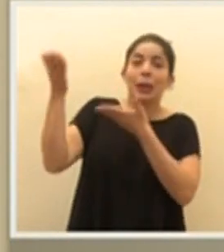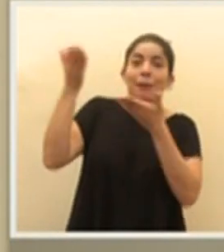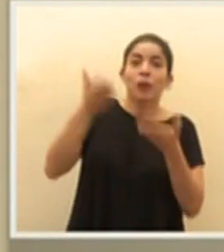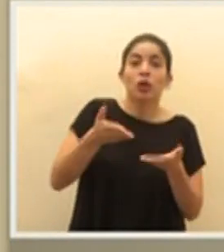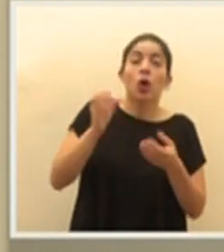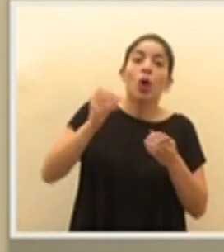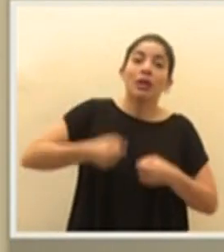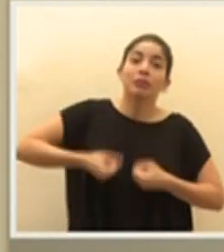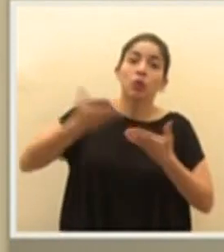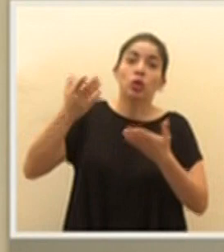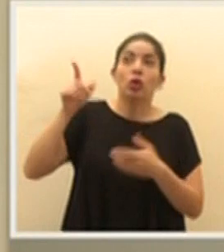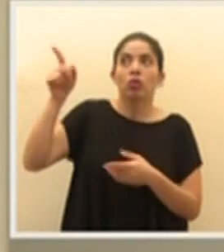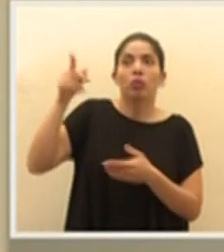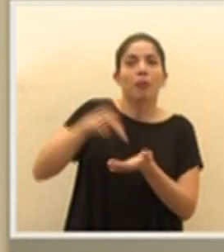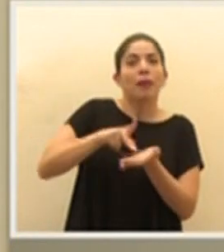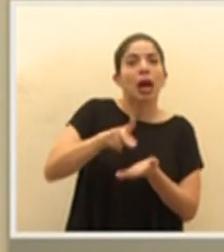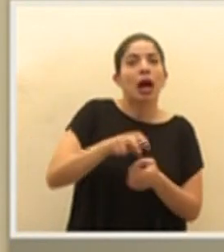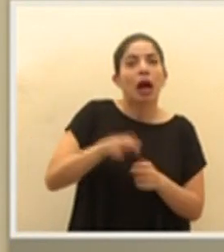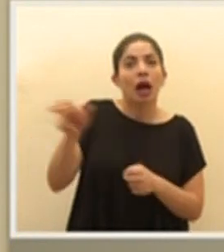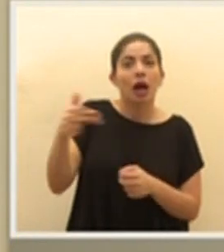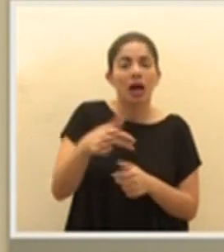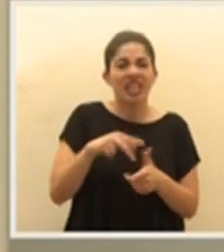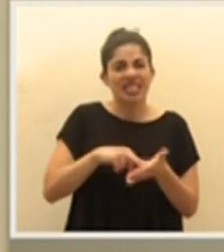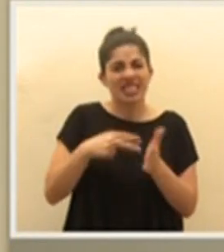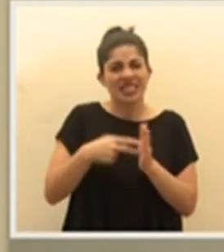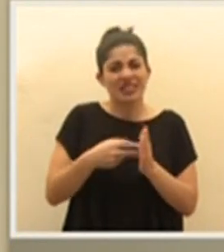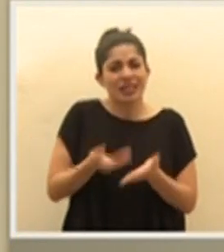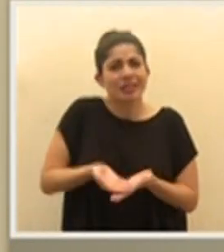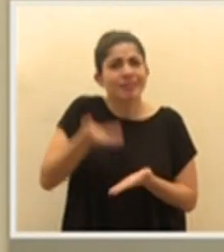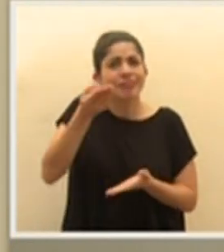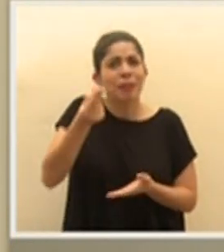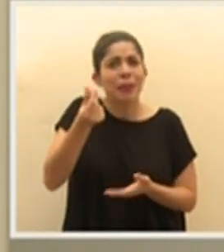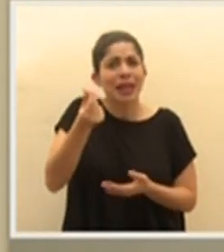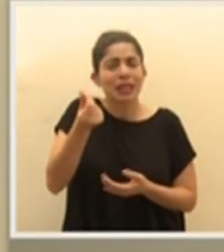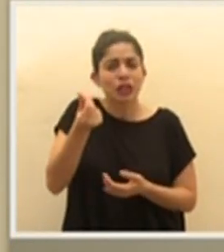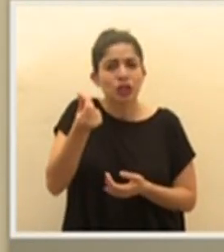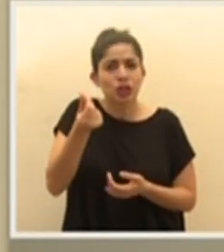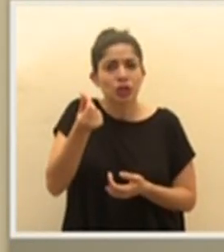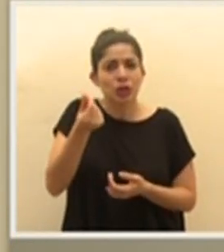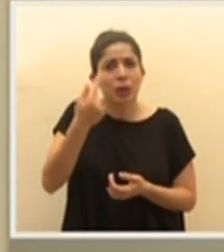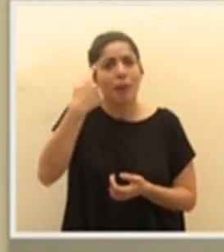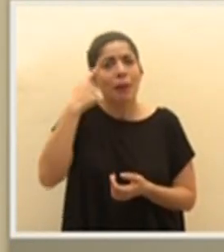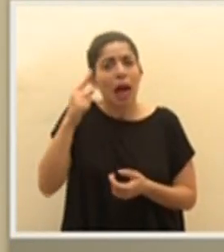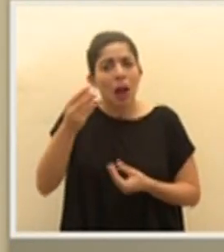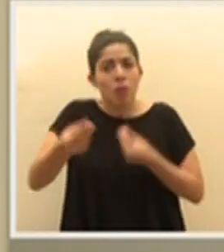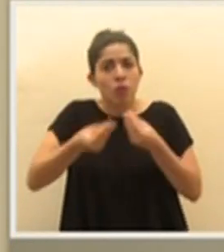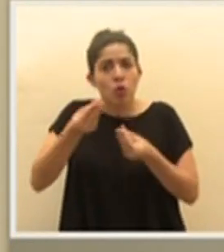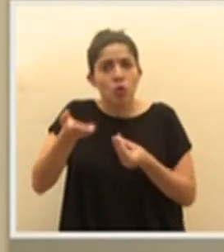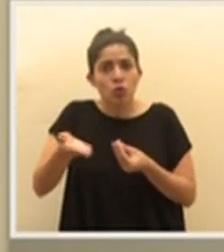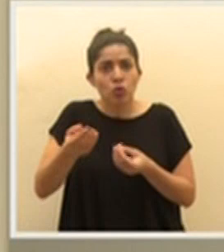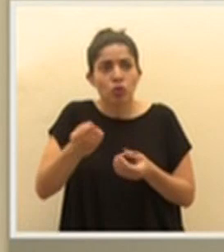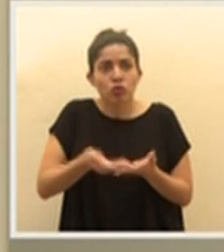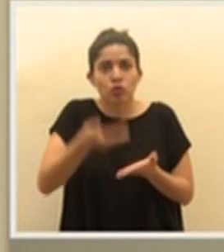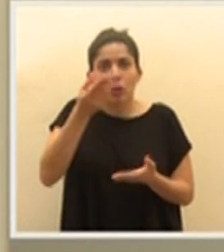los exportadores. Esto encarecería muchísimo los precios de los productos y la competitividad de